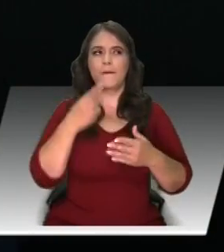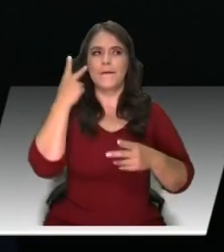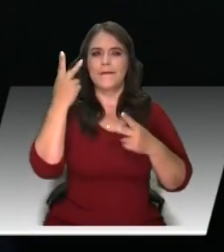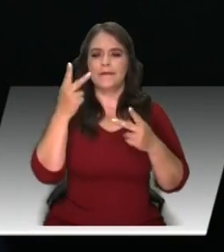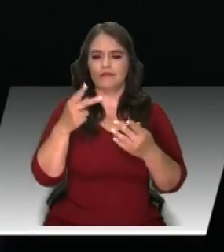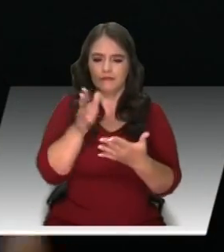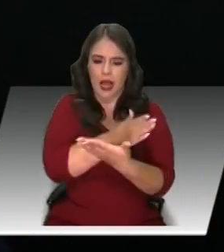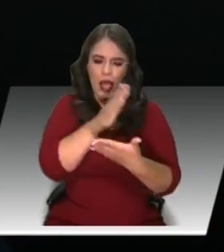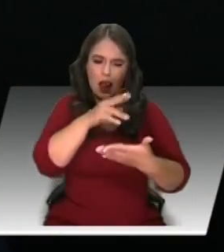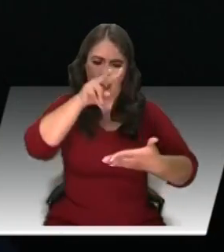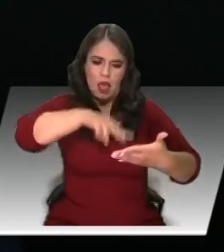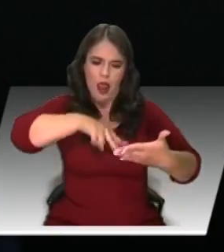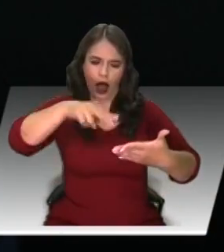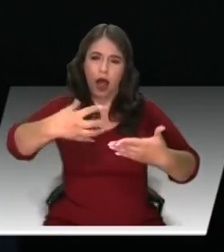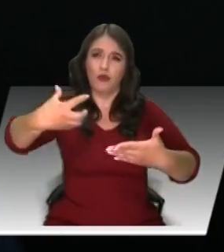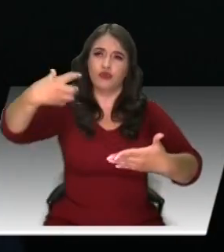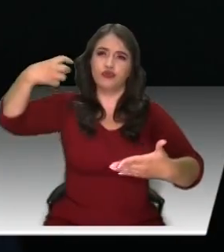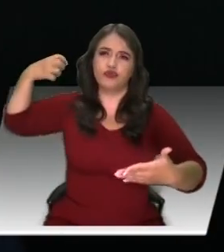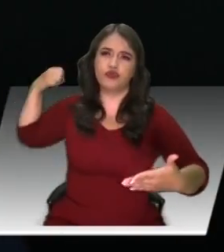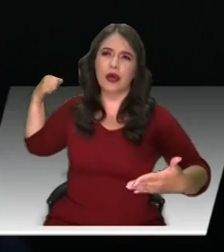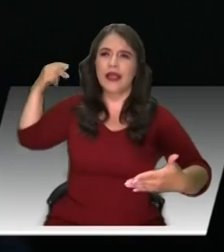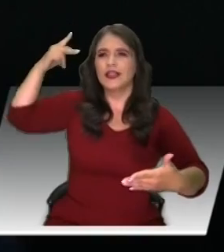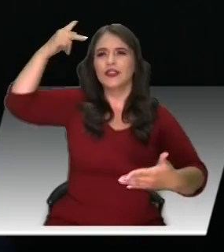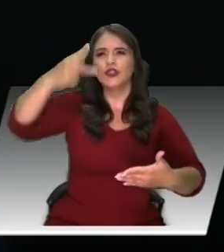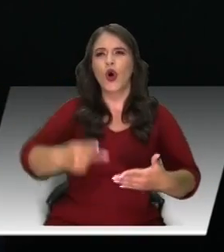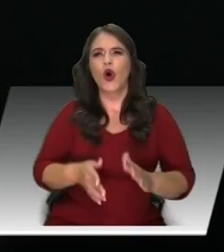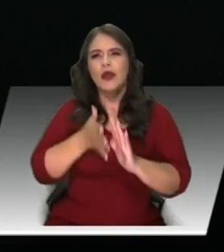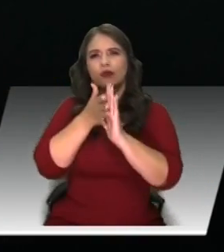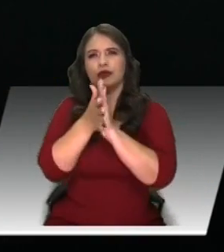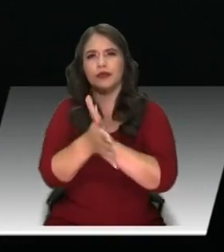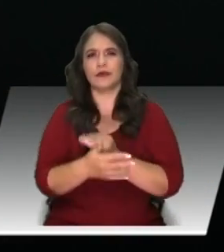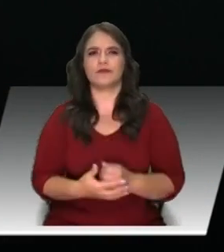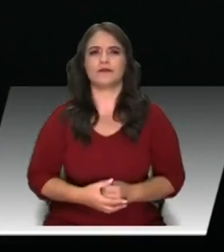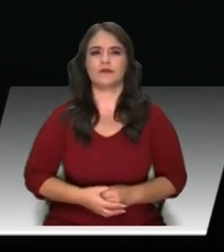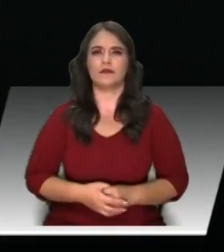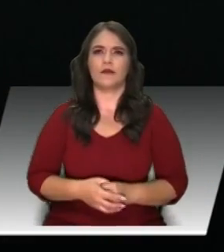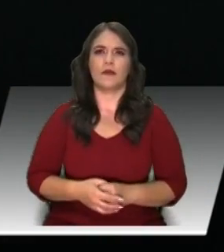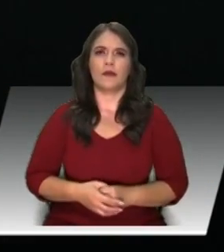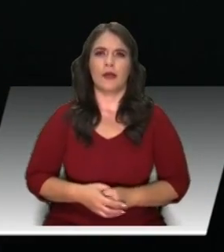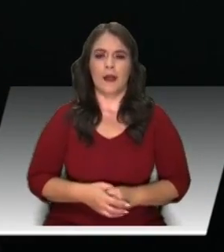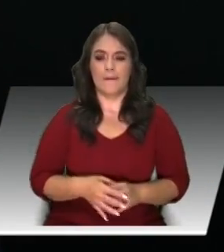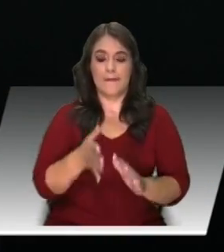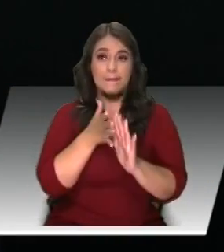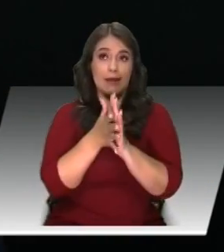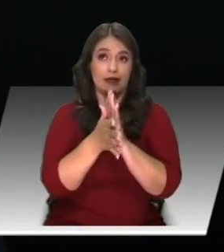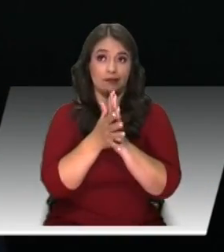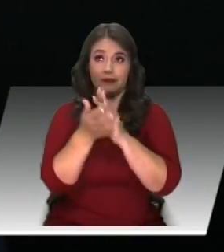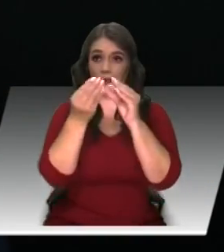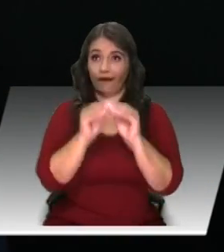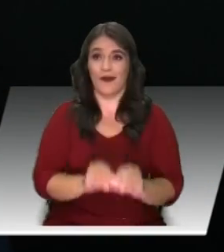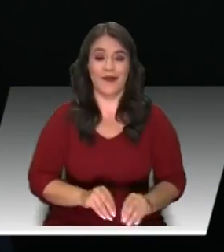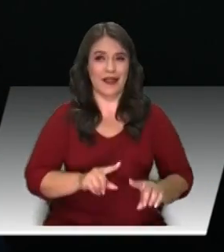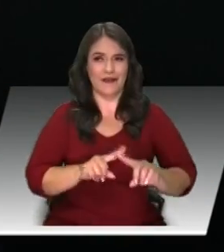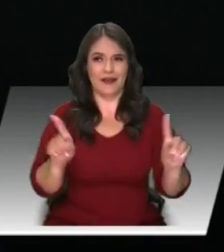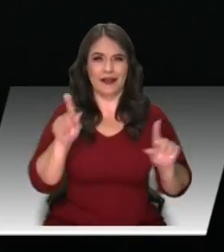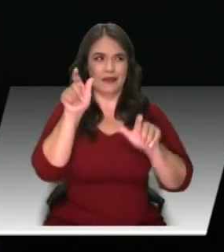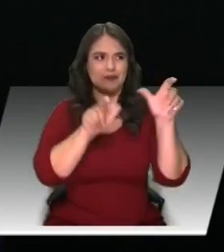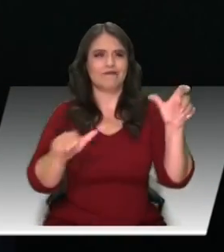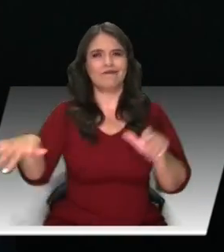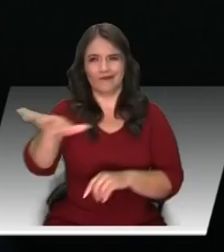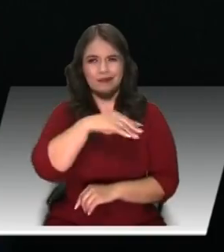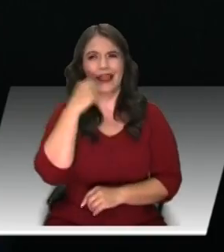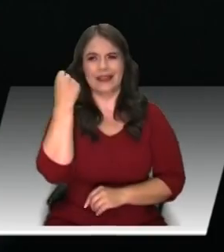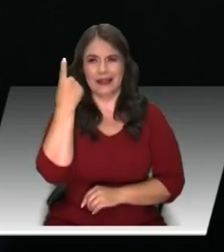a través del relato, el cuento y la crónica, diferentes mensajes para que la gente entendiera qué